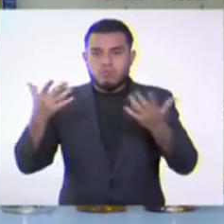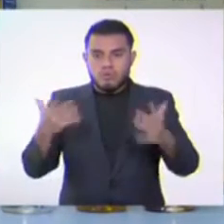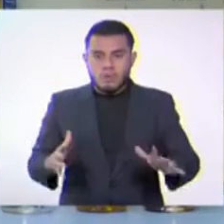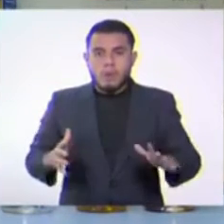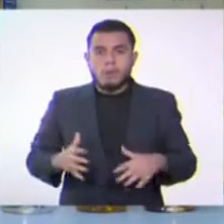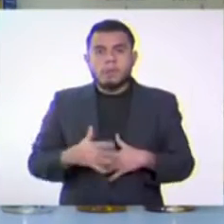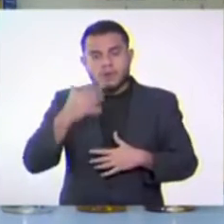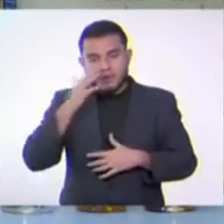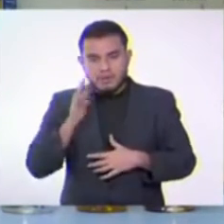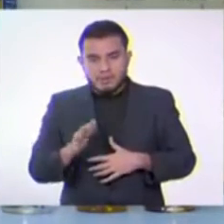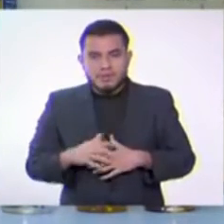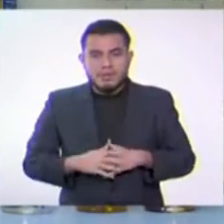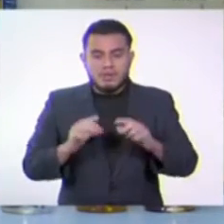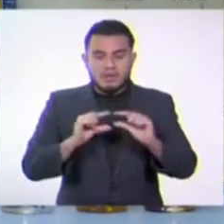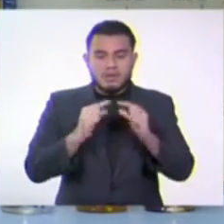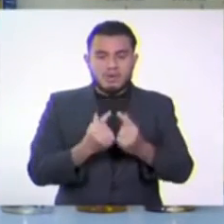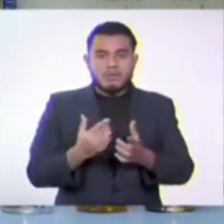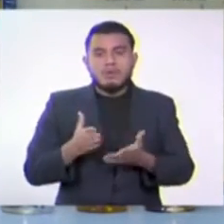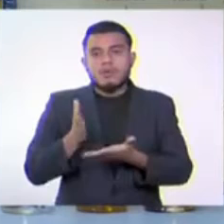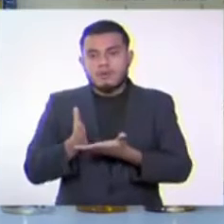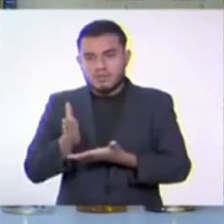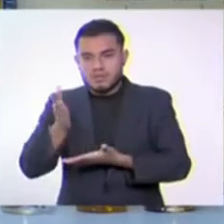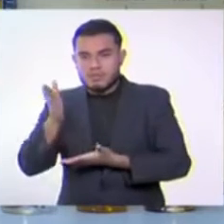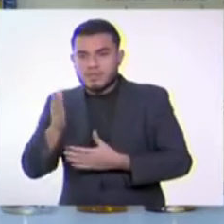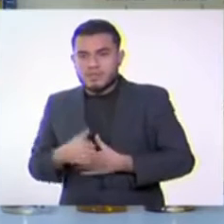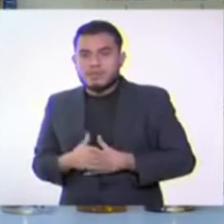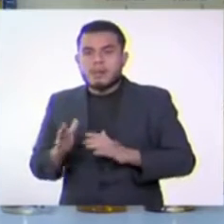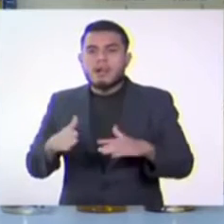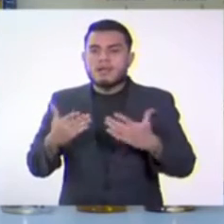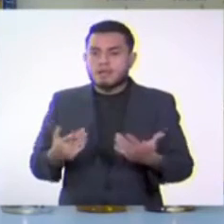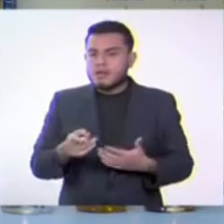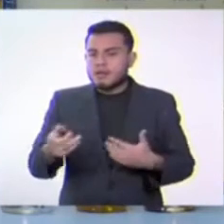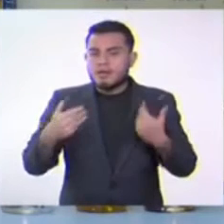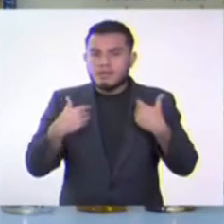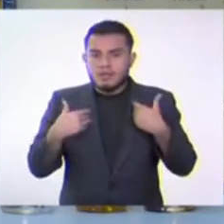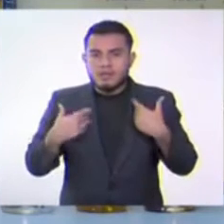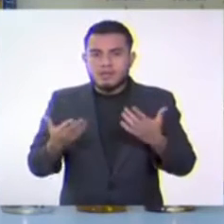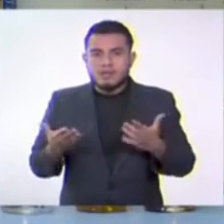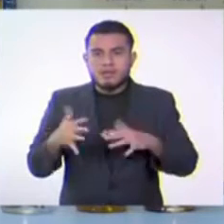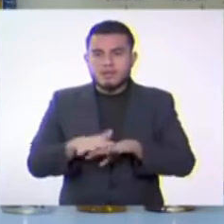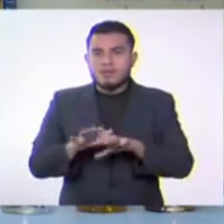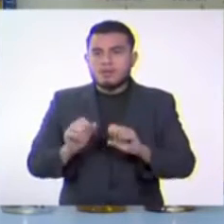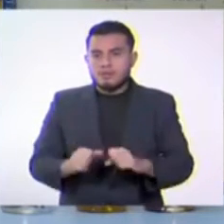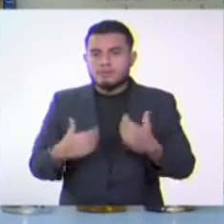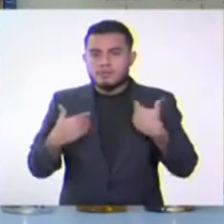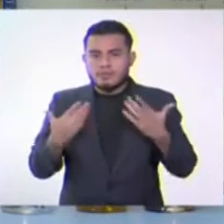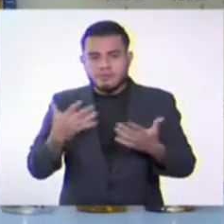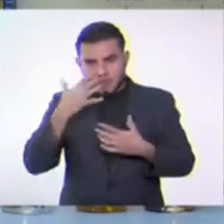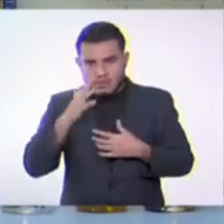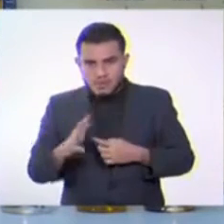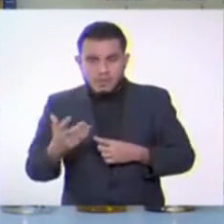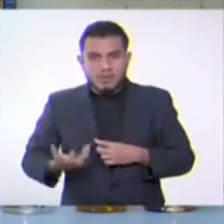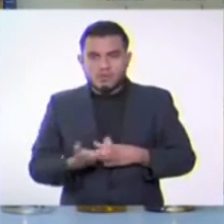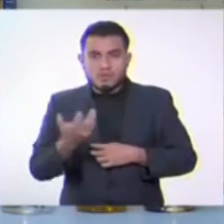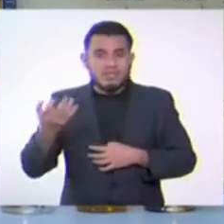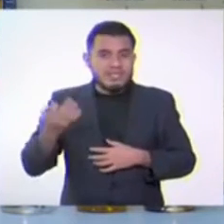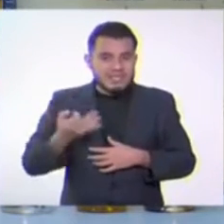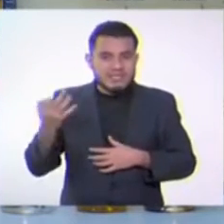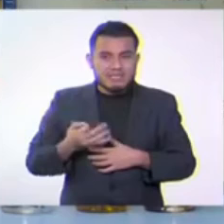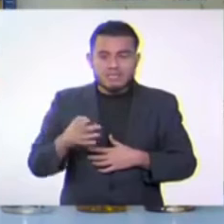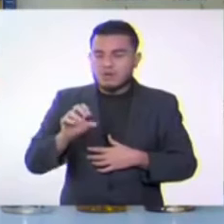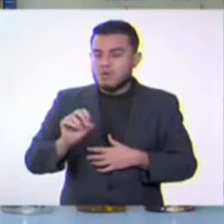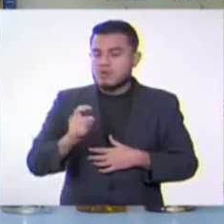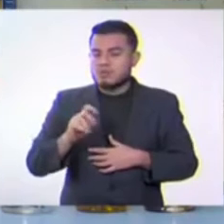por ejemplo, el grupo de los animales, ¿qué es lo que tienen en común? ¿Qué podrían tener en común? Por ejemplo, todos necesitan